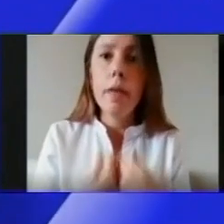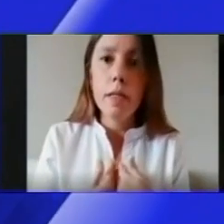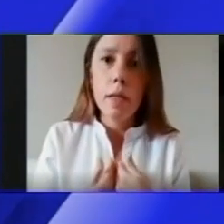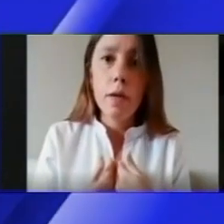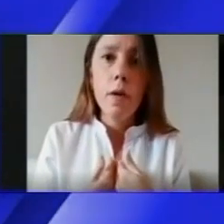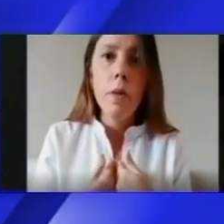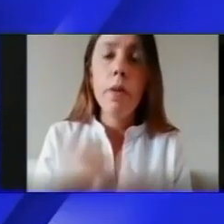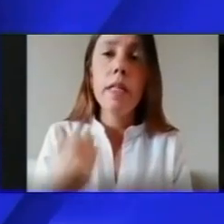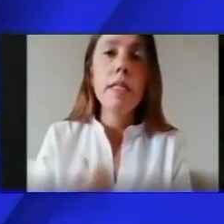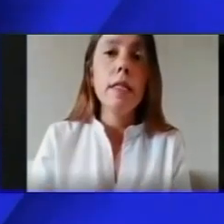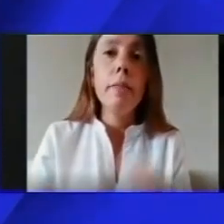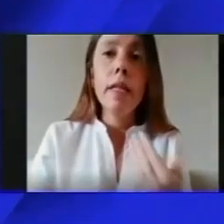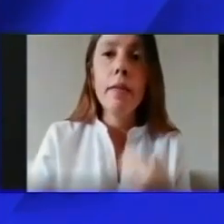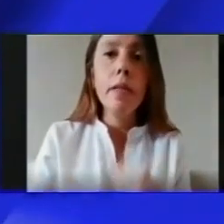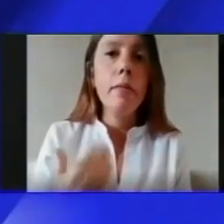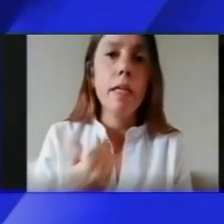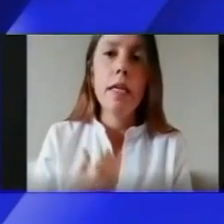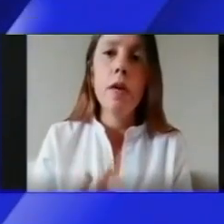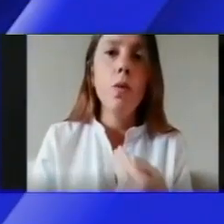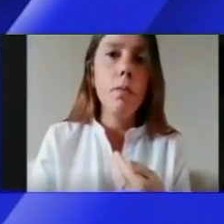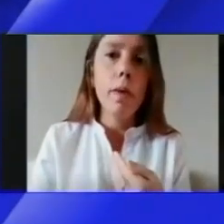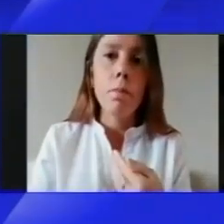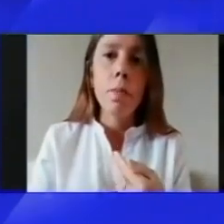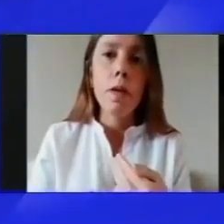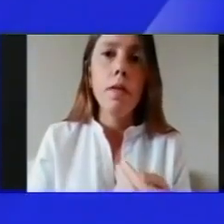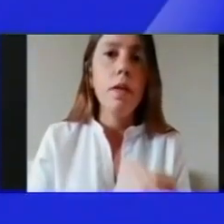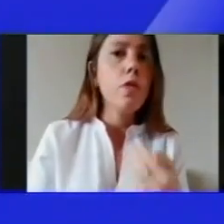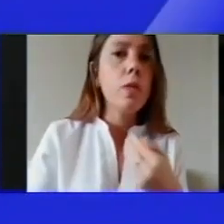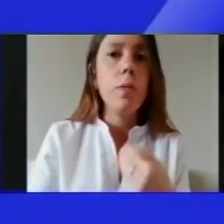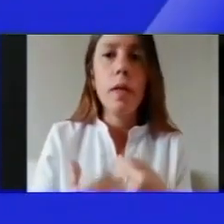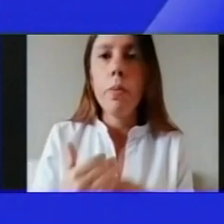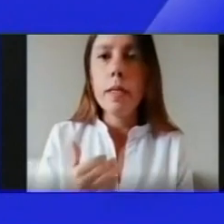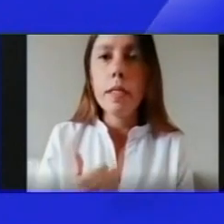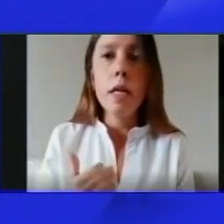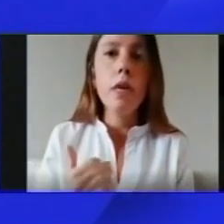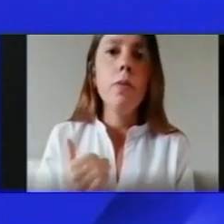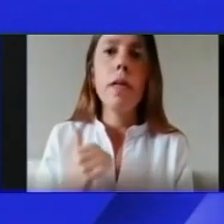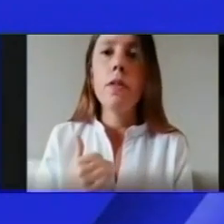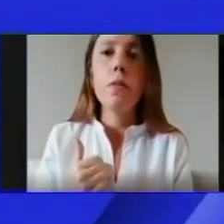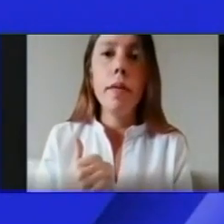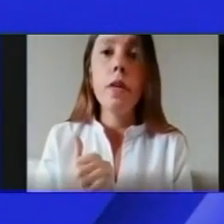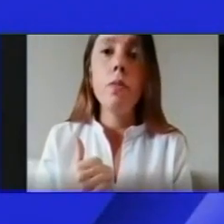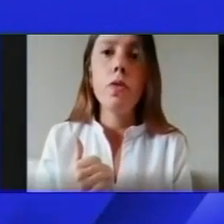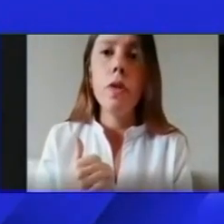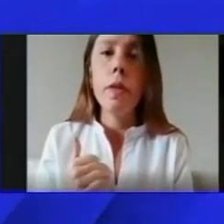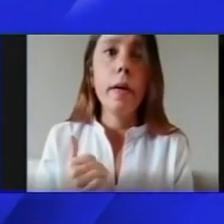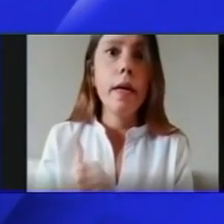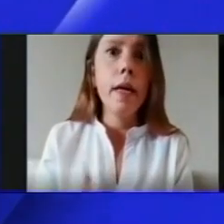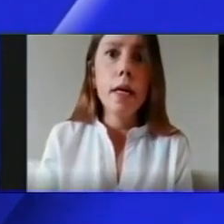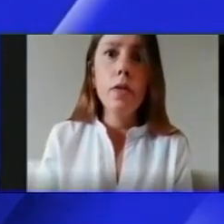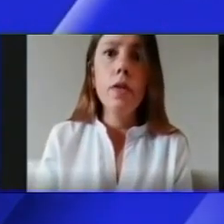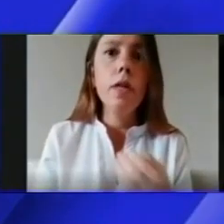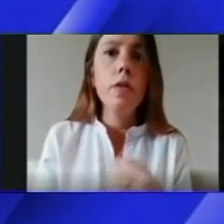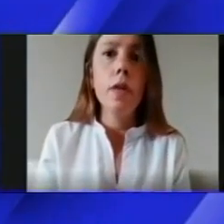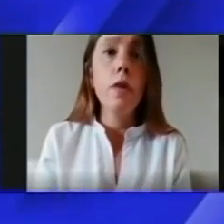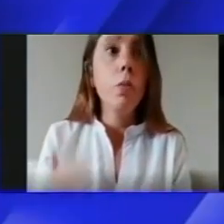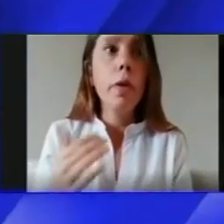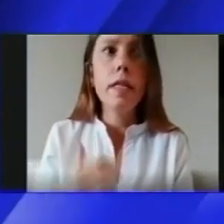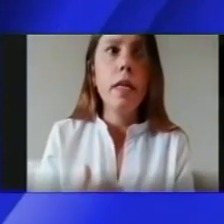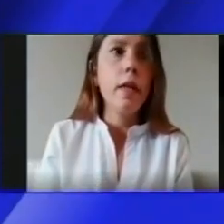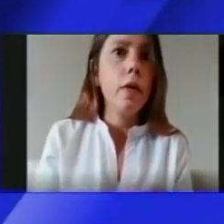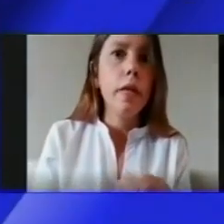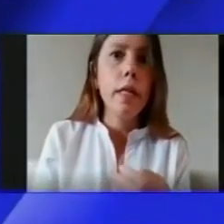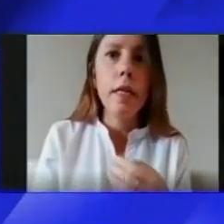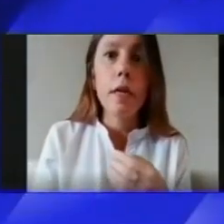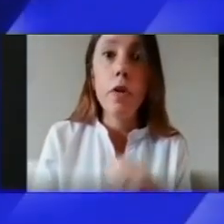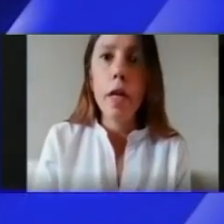ni culparse, porque inmediatamente aparece la culpa, de no sirvo para comer sano, mira cómo estoy desparrancando, y esto de cómo